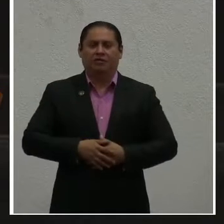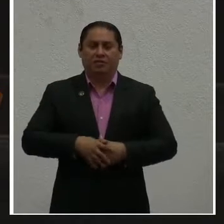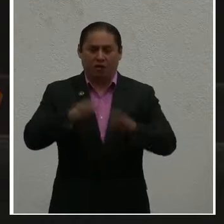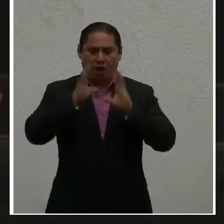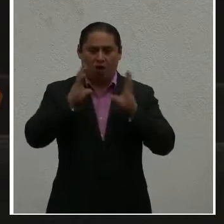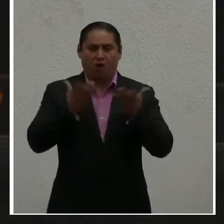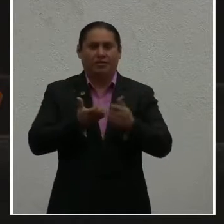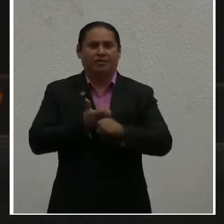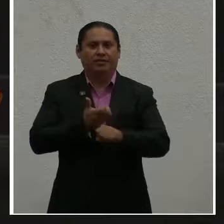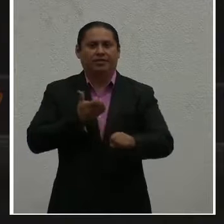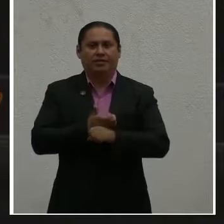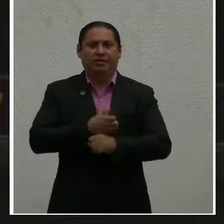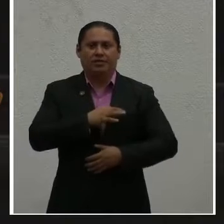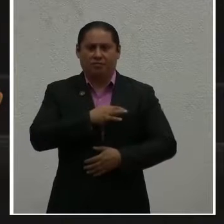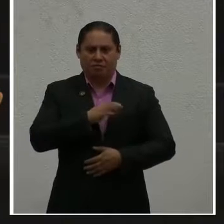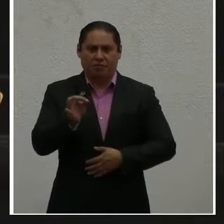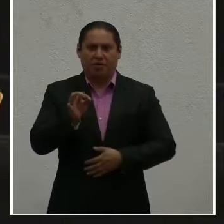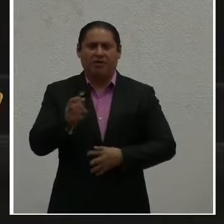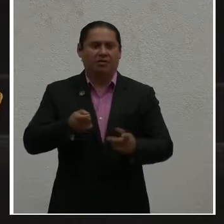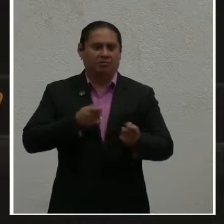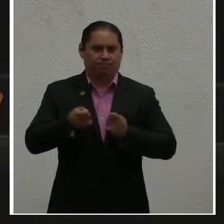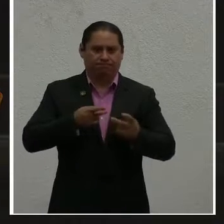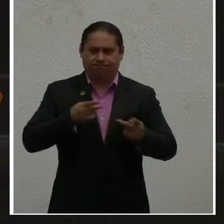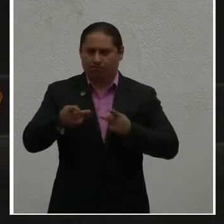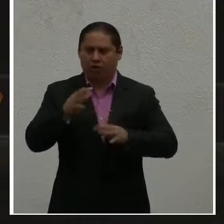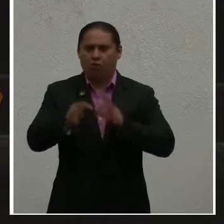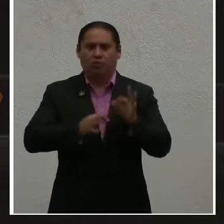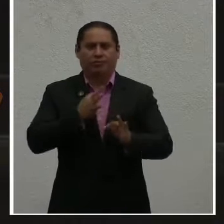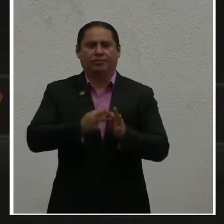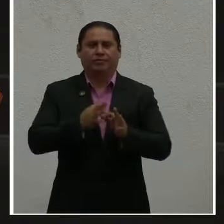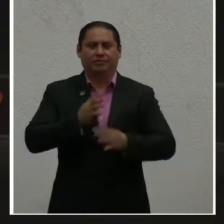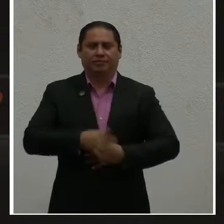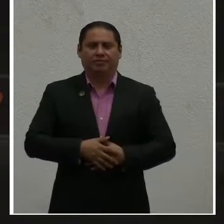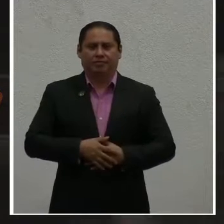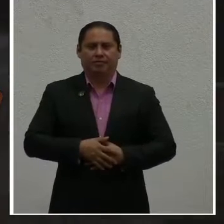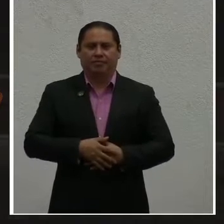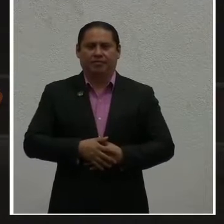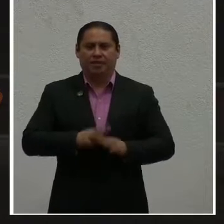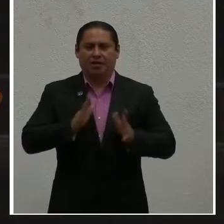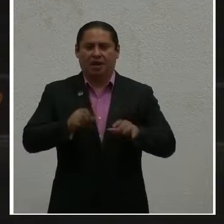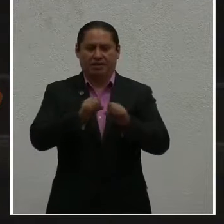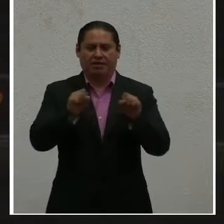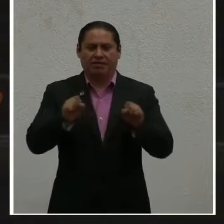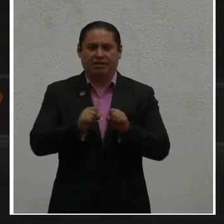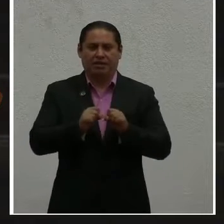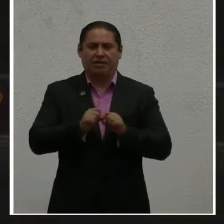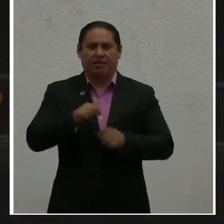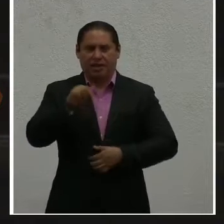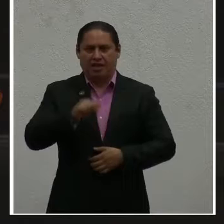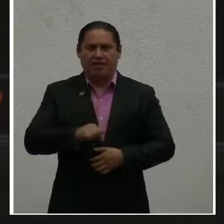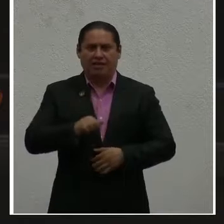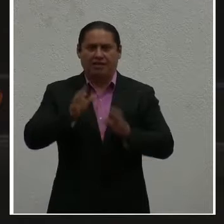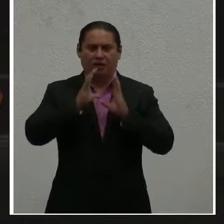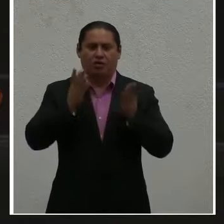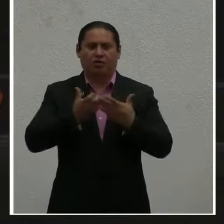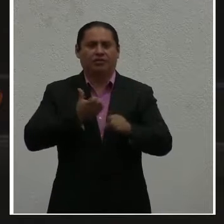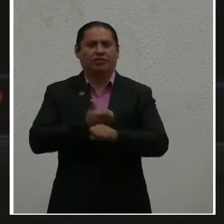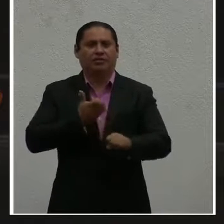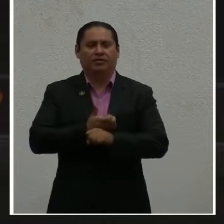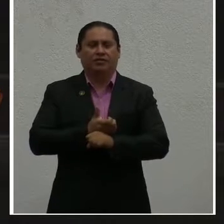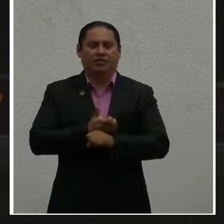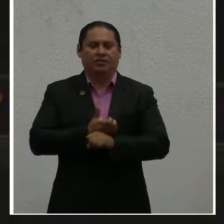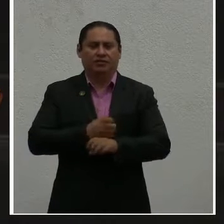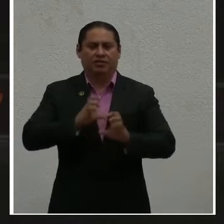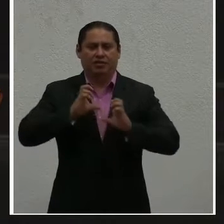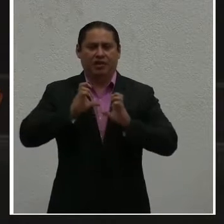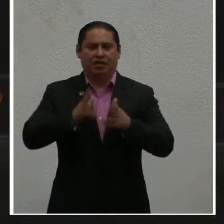del Estado proveerá su debido cumplimiento. Dado en el Salón de Usos Múltiples del Honorable Congreso del Estado Libre y Soberano